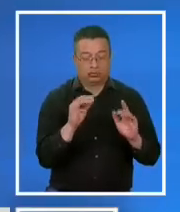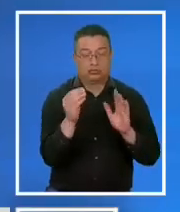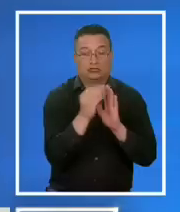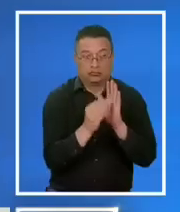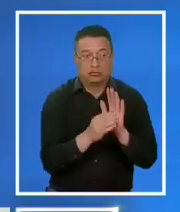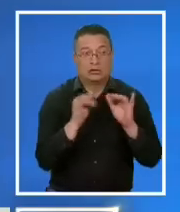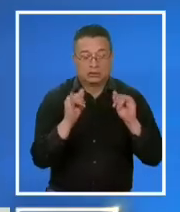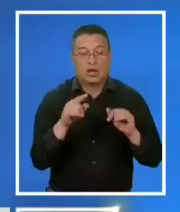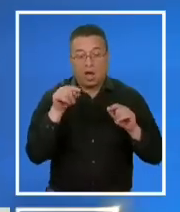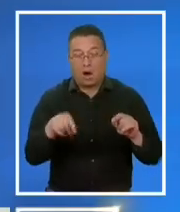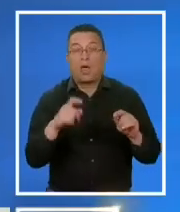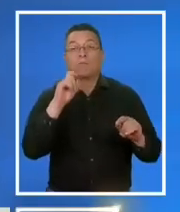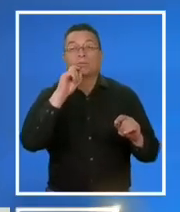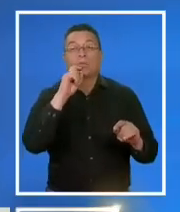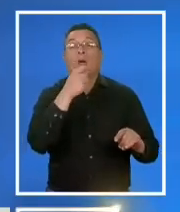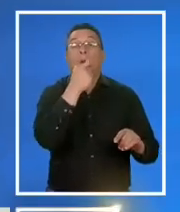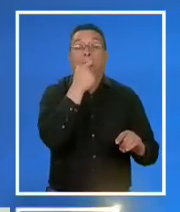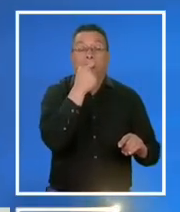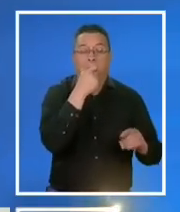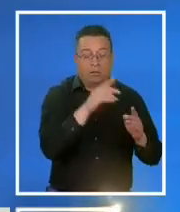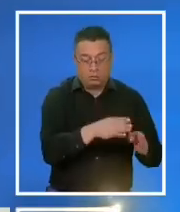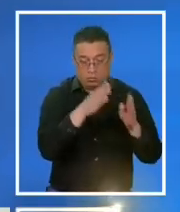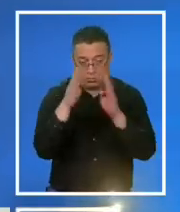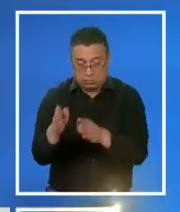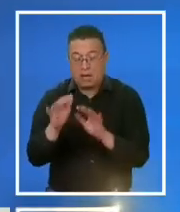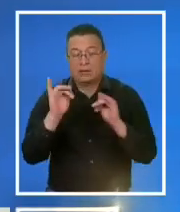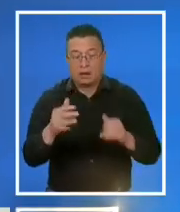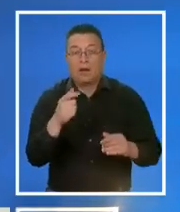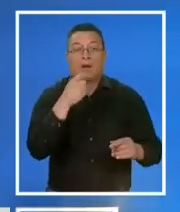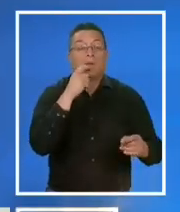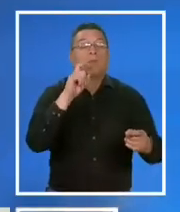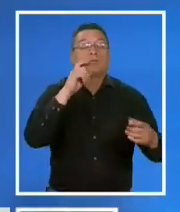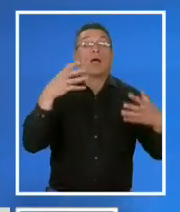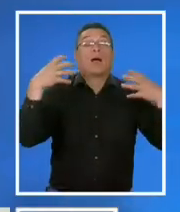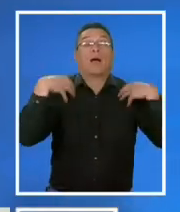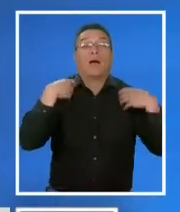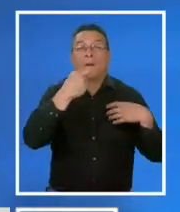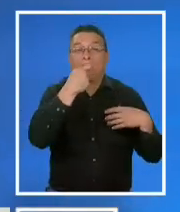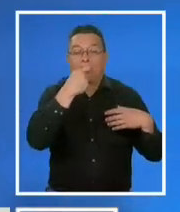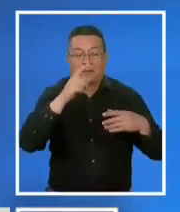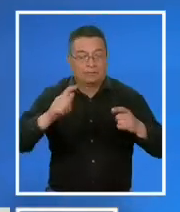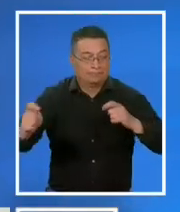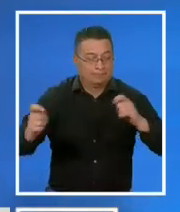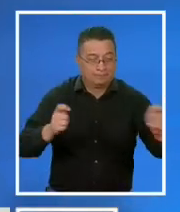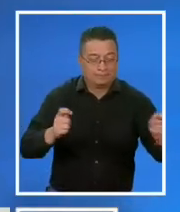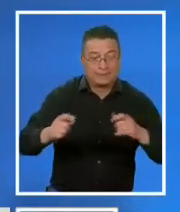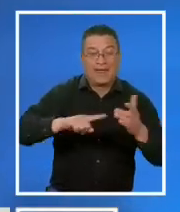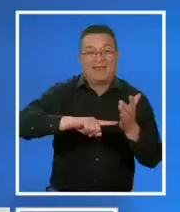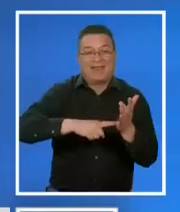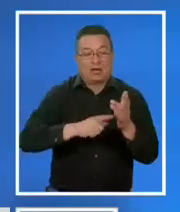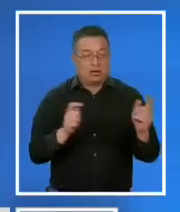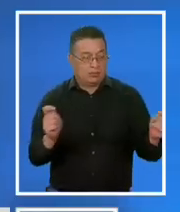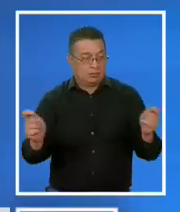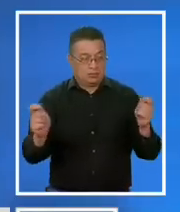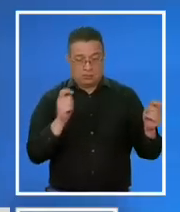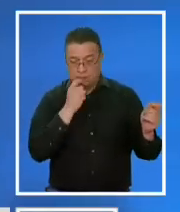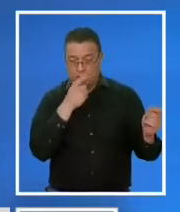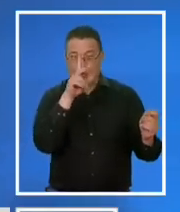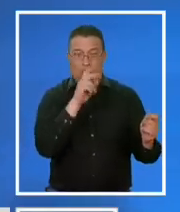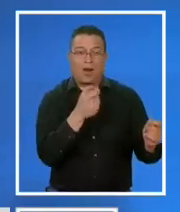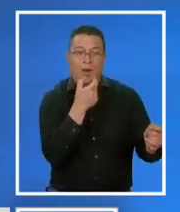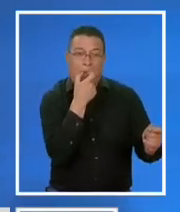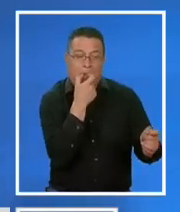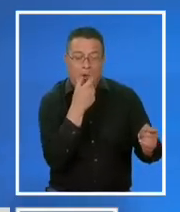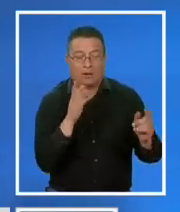vamos al árbitro fuimos al árbitro armamos la discusión se armó el órgano técnico que va a resguardar